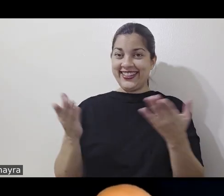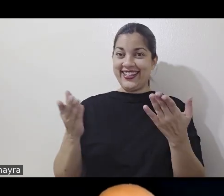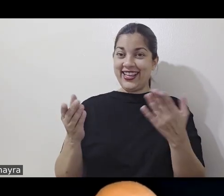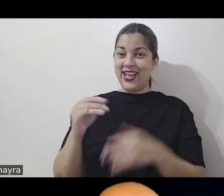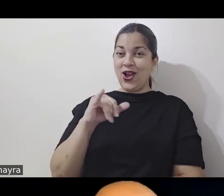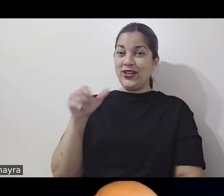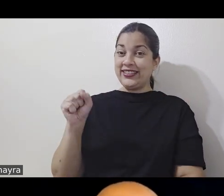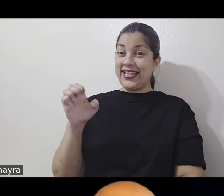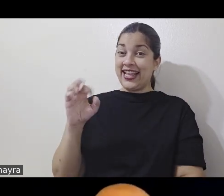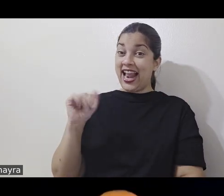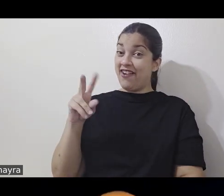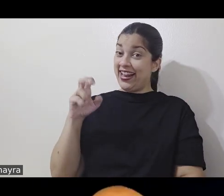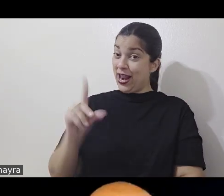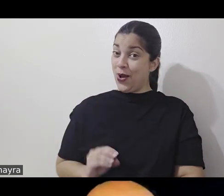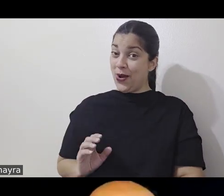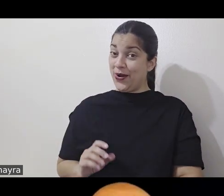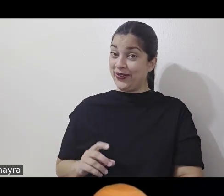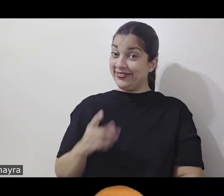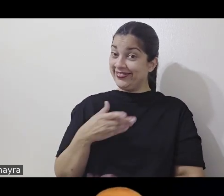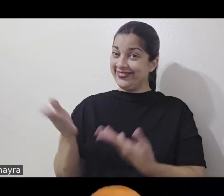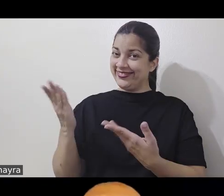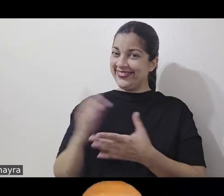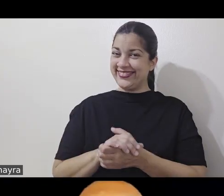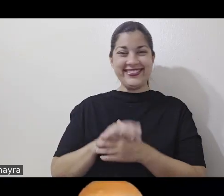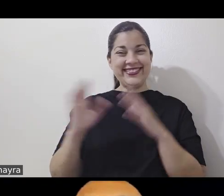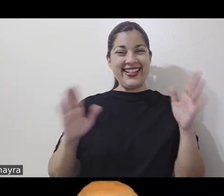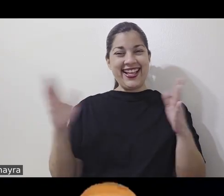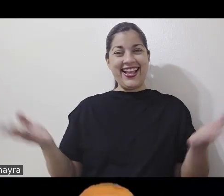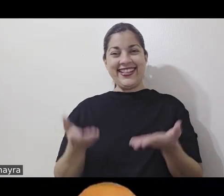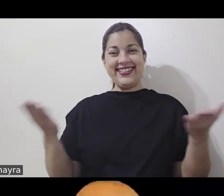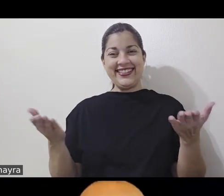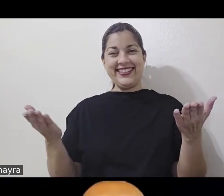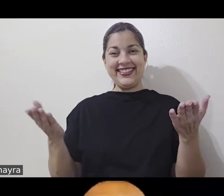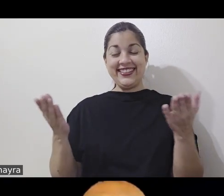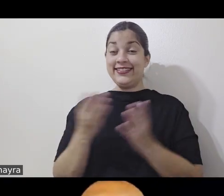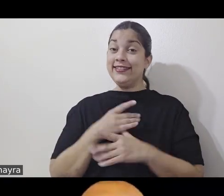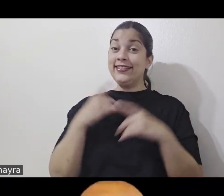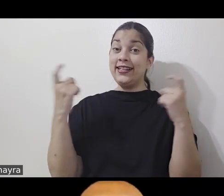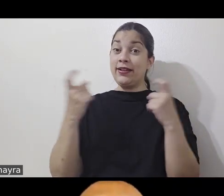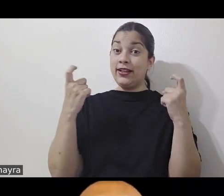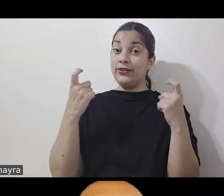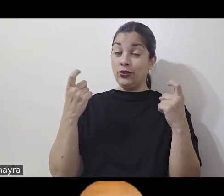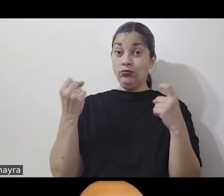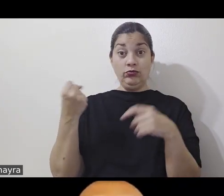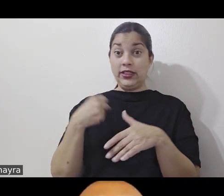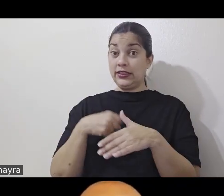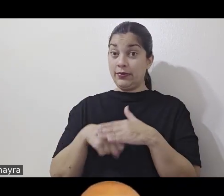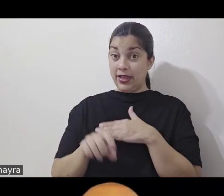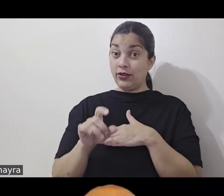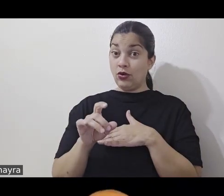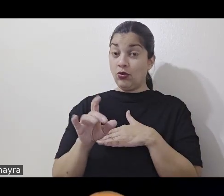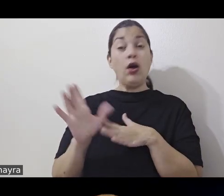José Ravelo, míralo ahí. Sí, por aquí andamos hoy. Celebrando un nacimiento de un